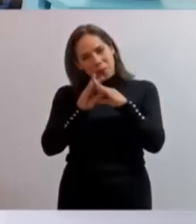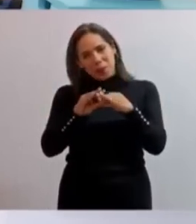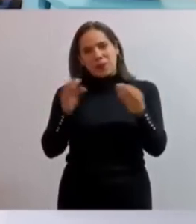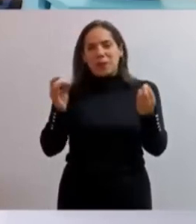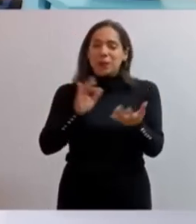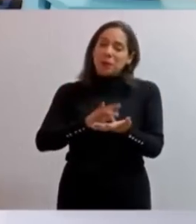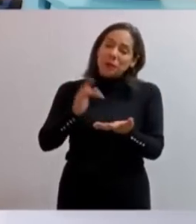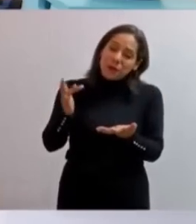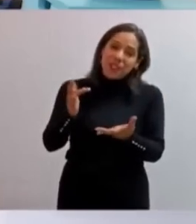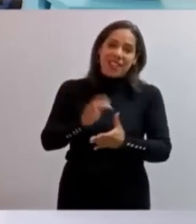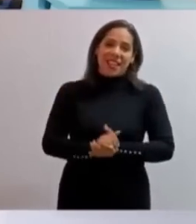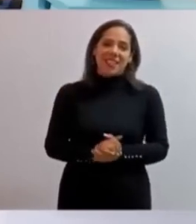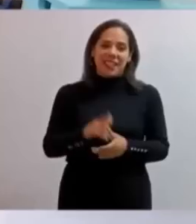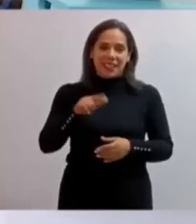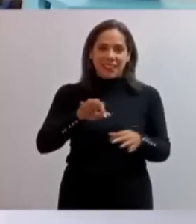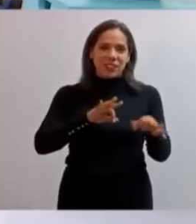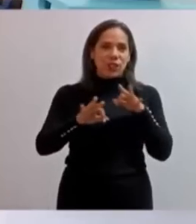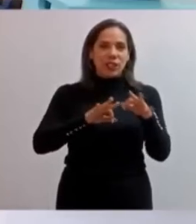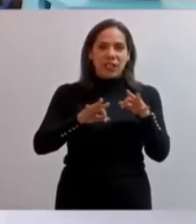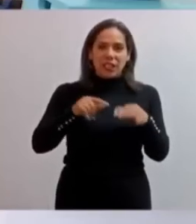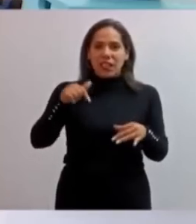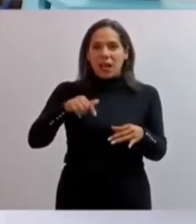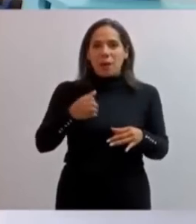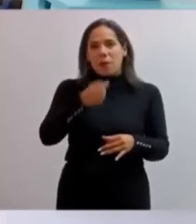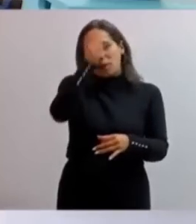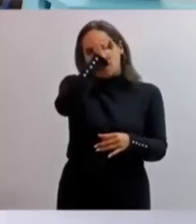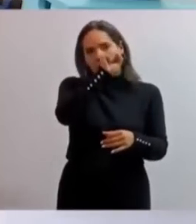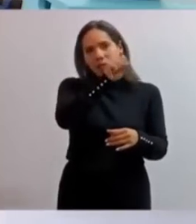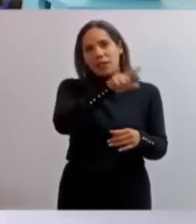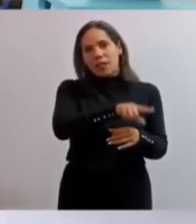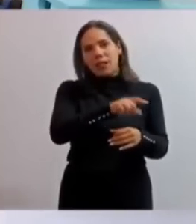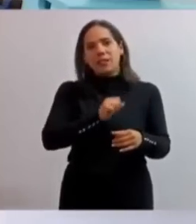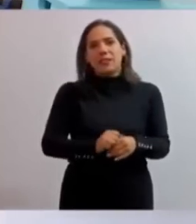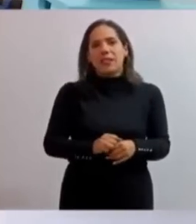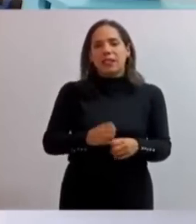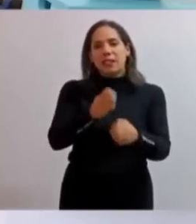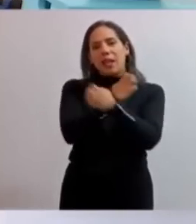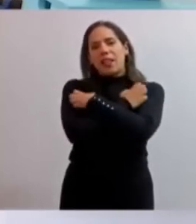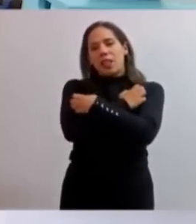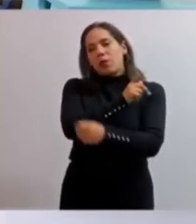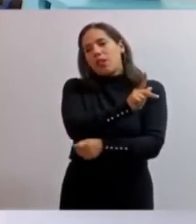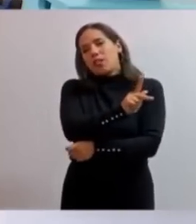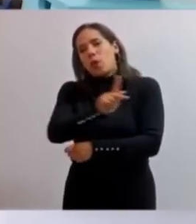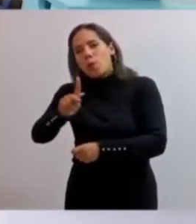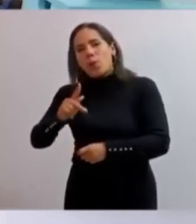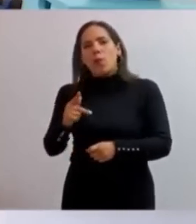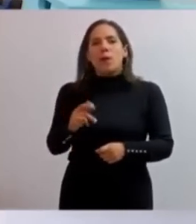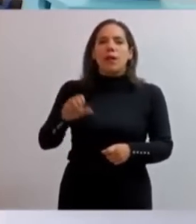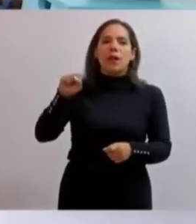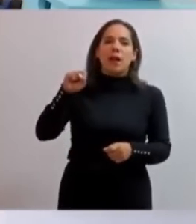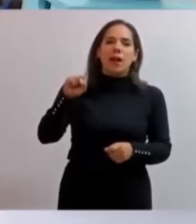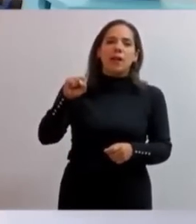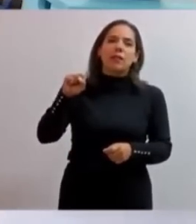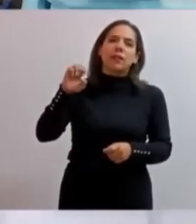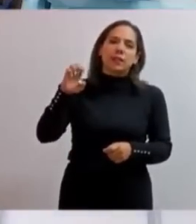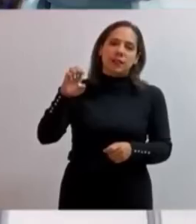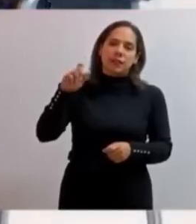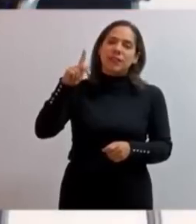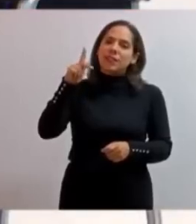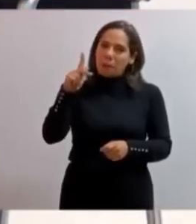ha acompañado el trabajo que hacemos en la Secretaría de Educación Pública. Muchas gracias, doctor Ángel Díaz Barriga, por esta